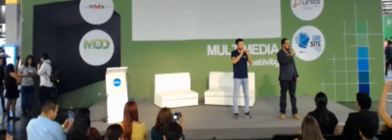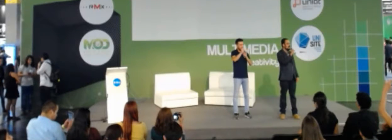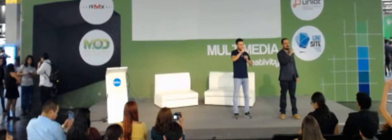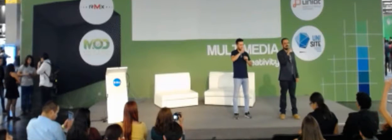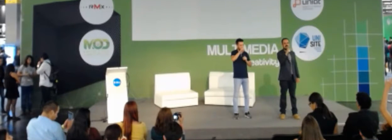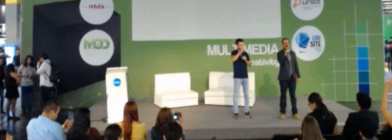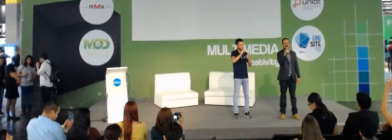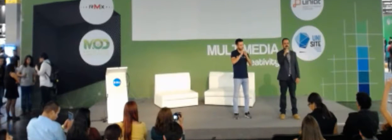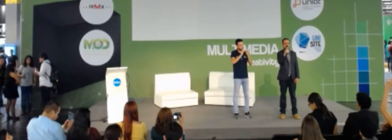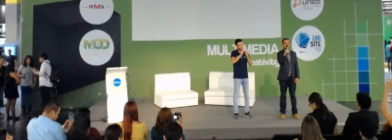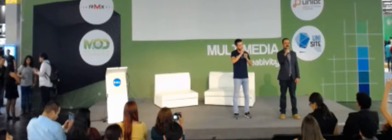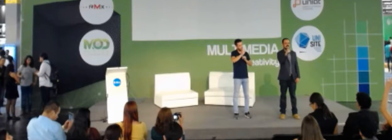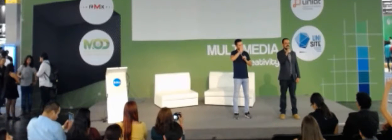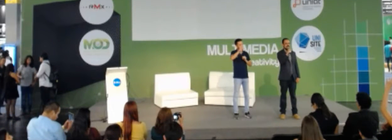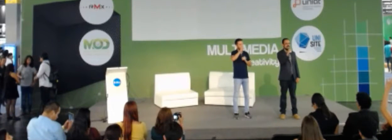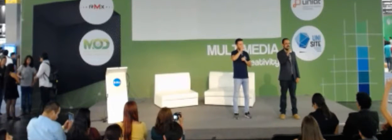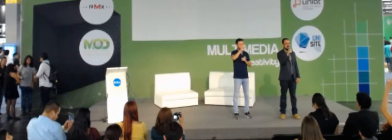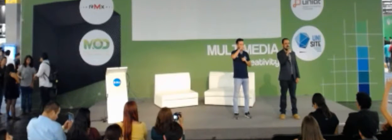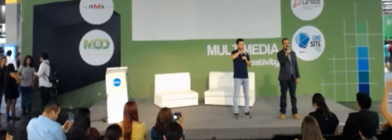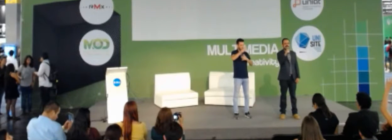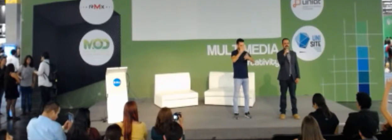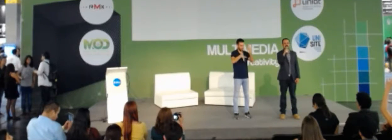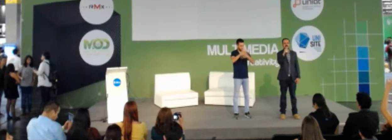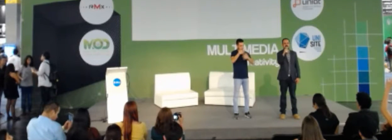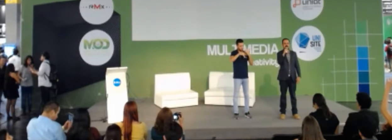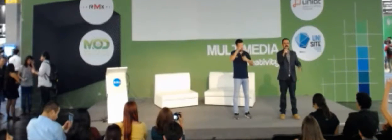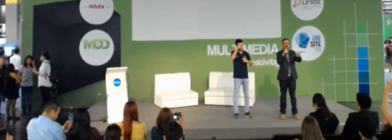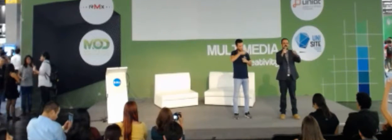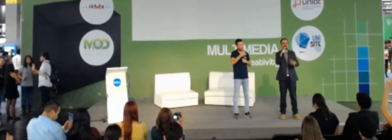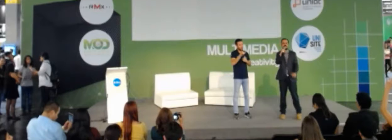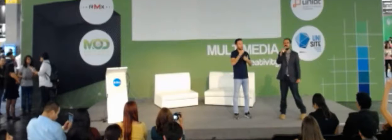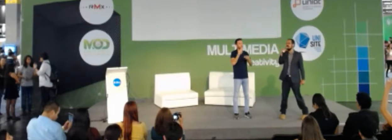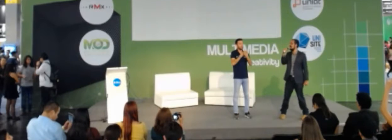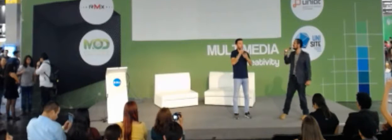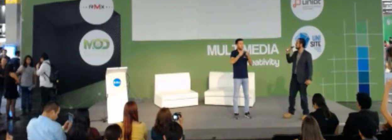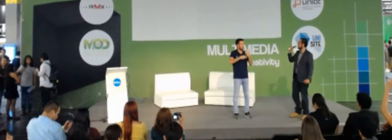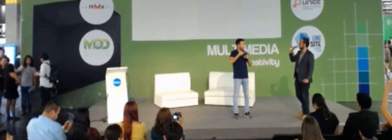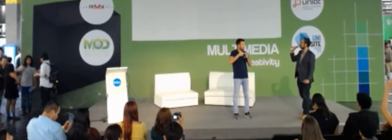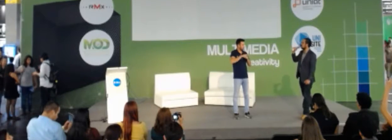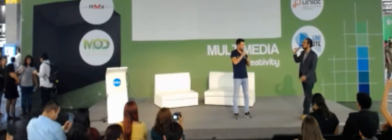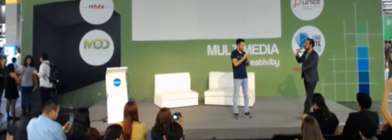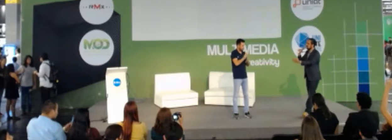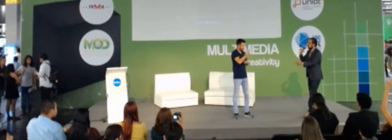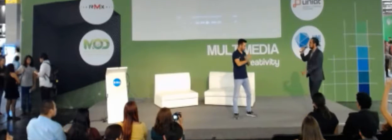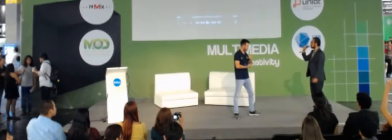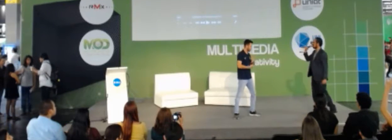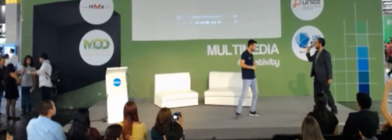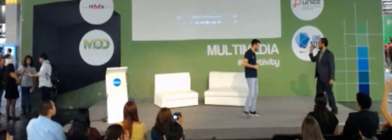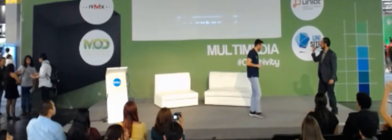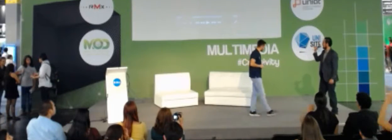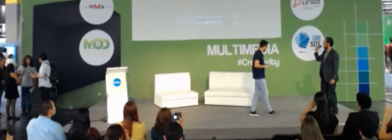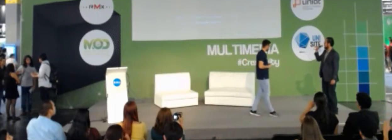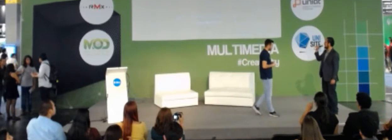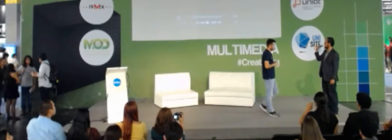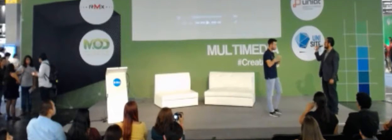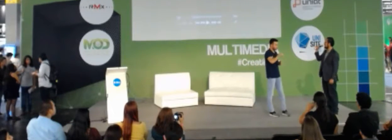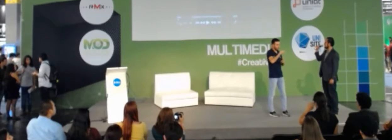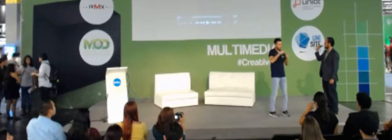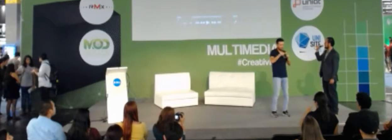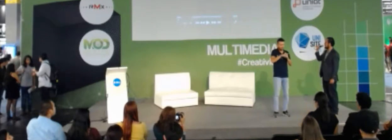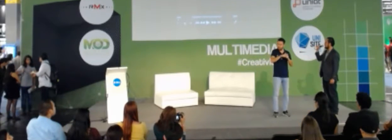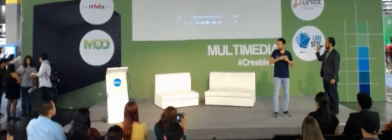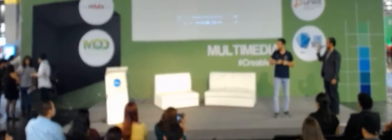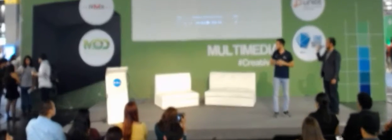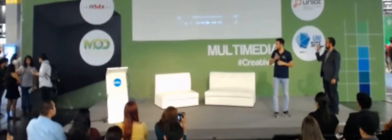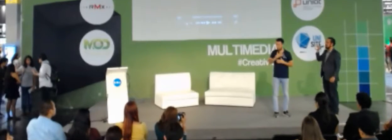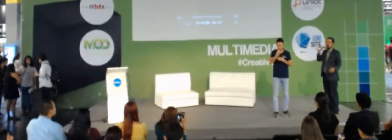intérprete profesional en lengua de señas mexicana. Y bien, vamos a iniciar este proyecto. Nosotros comenzamos